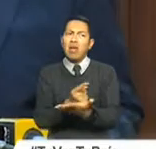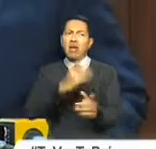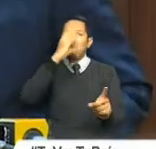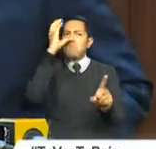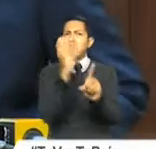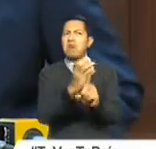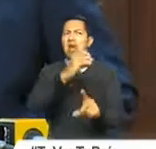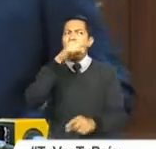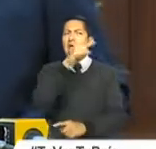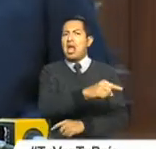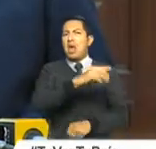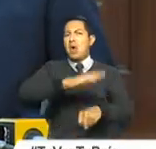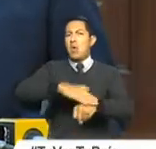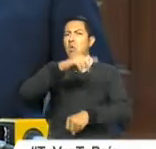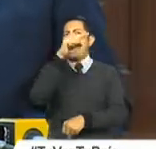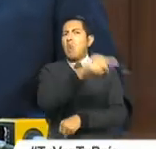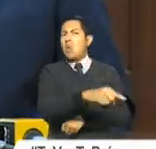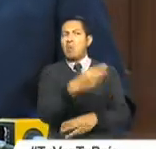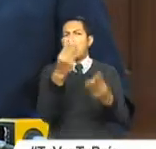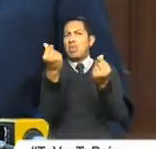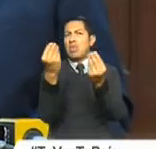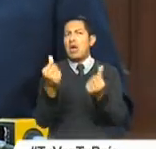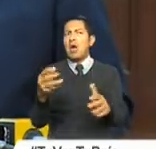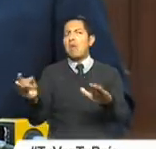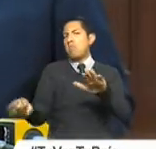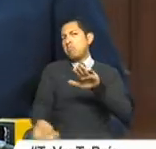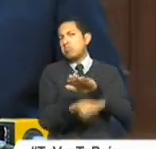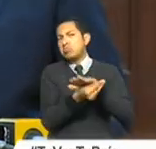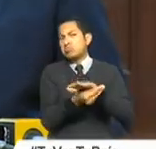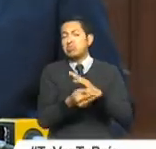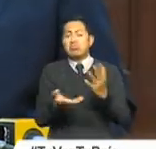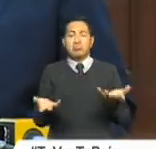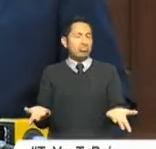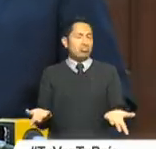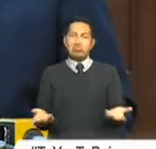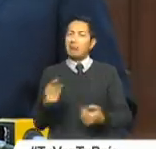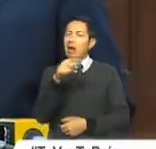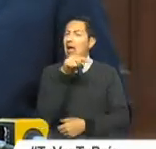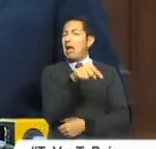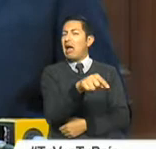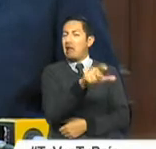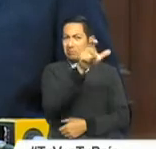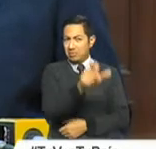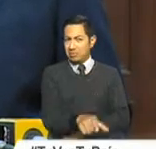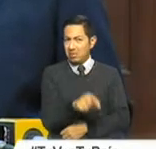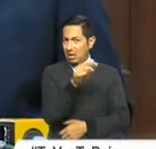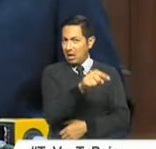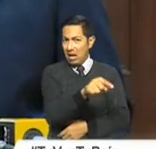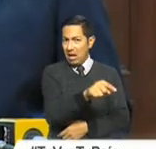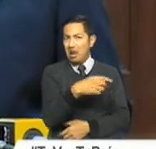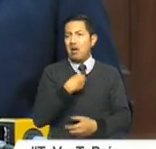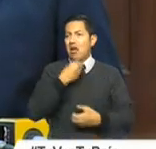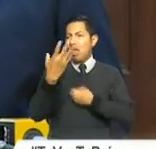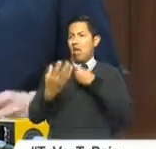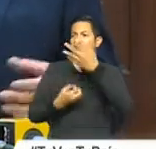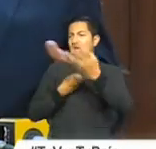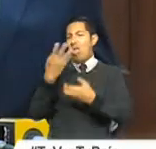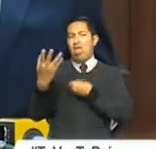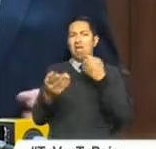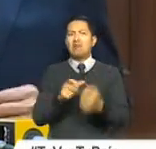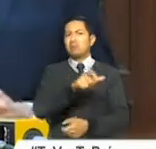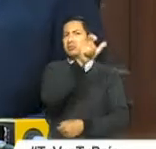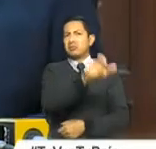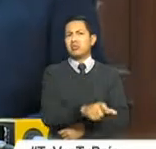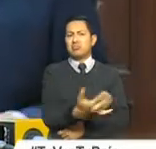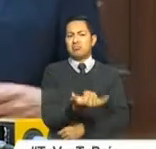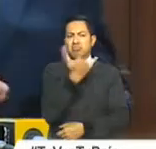Glass ha pedido esto. No dejan de ser para mí las delaciones de un